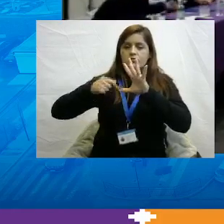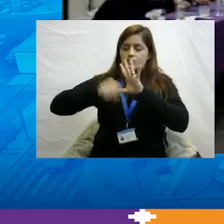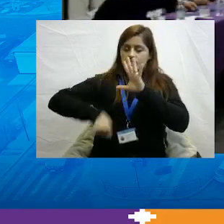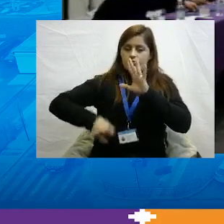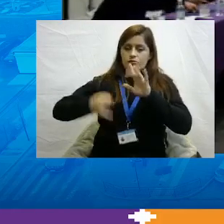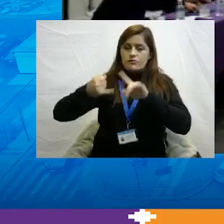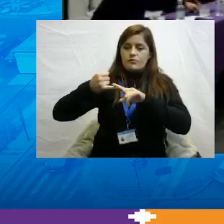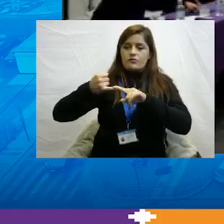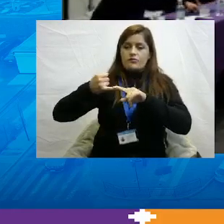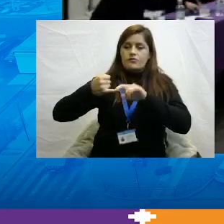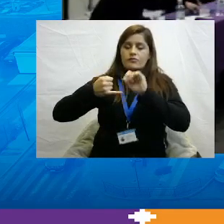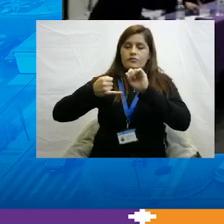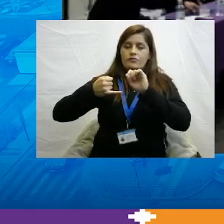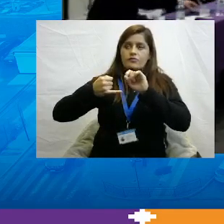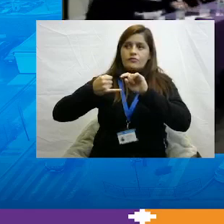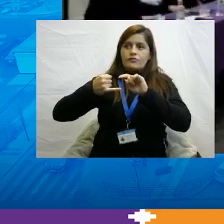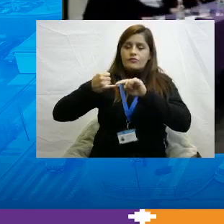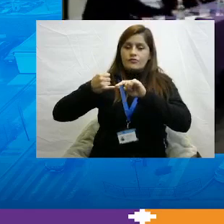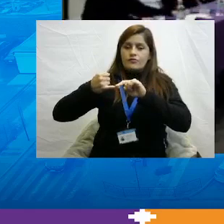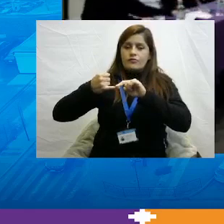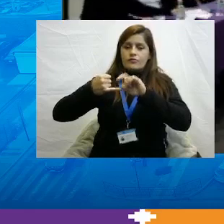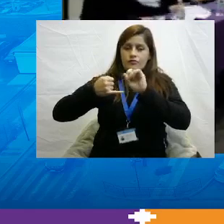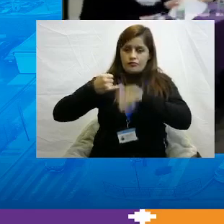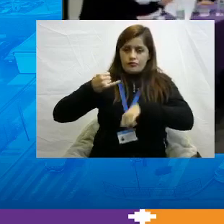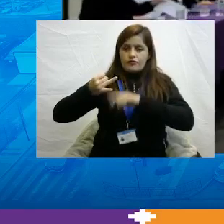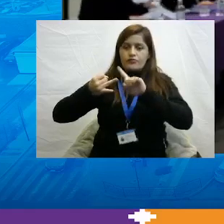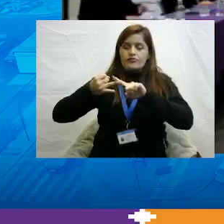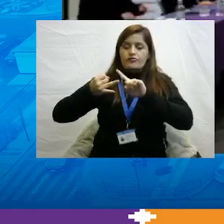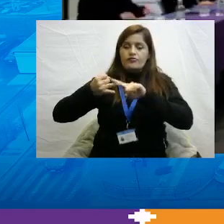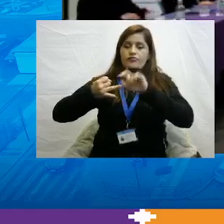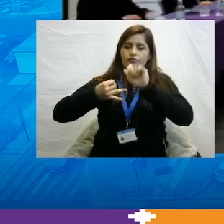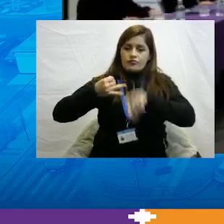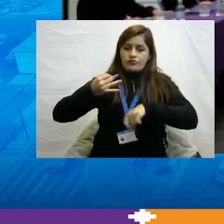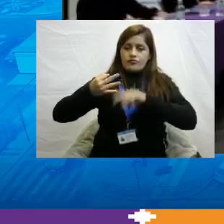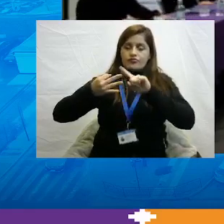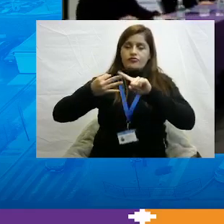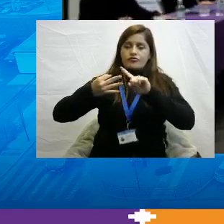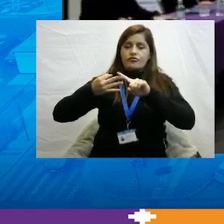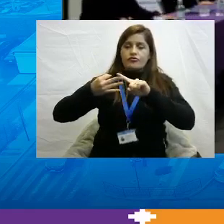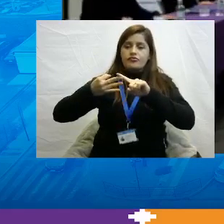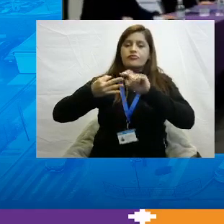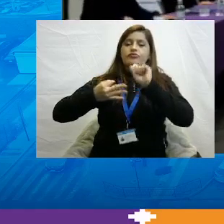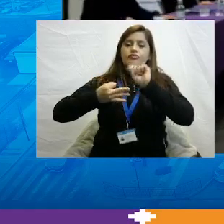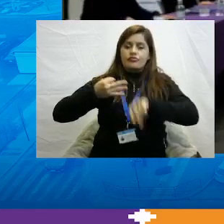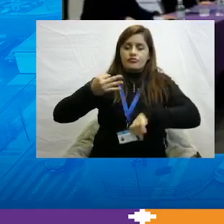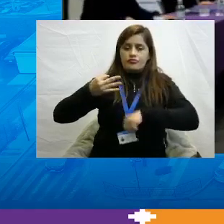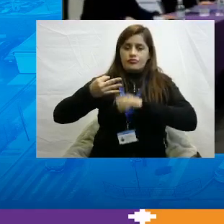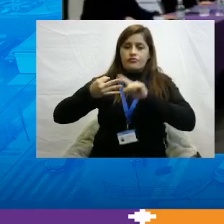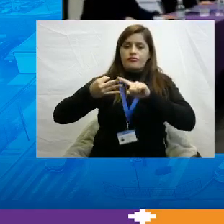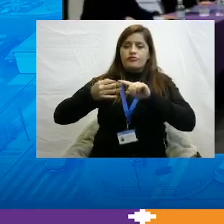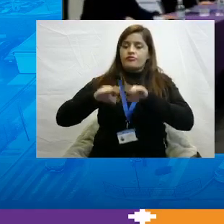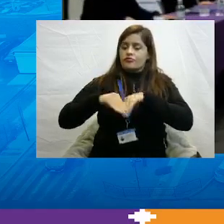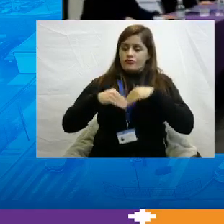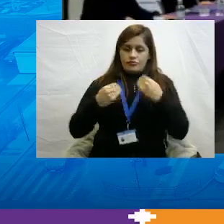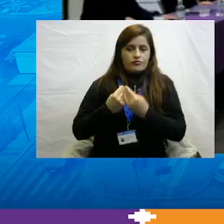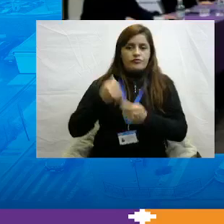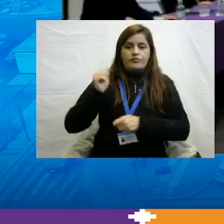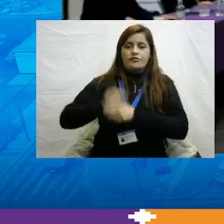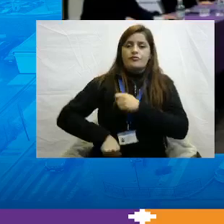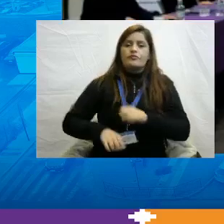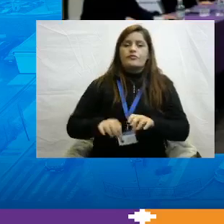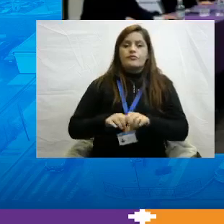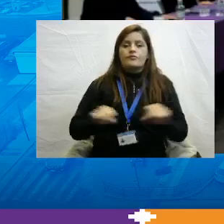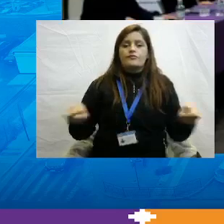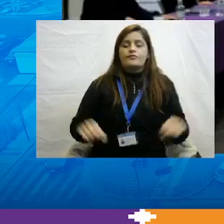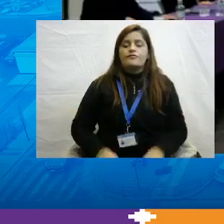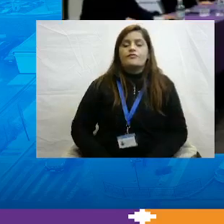Apruebo. Señor Rojas. Apruebo. Señor Mendoza. Apruebo. Alcaldesa. Apruebo. Aprobado. Entonces terminamos